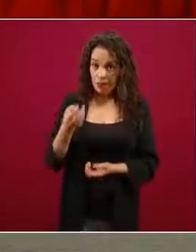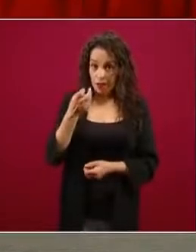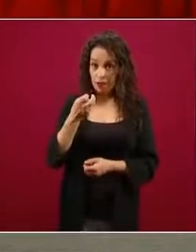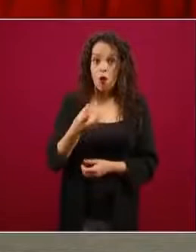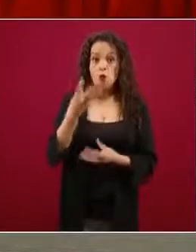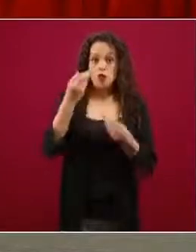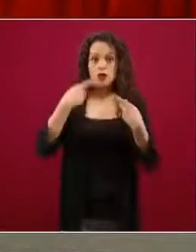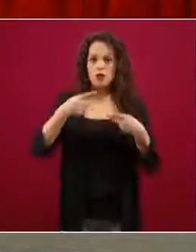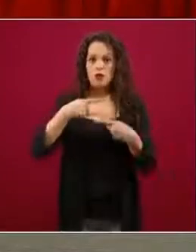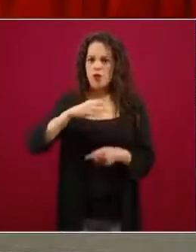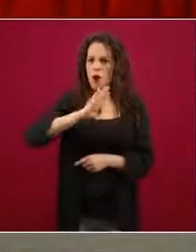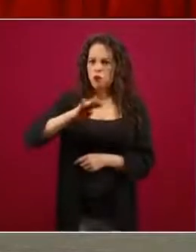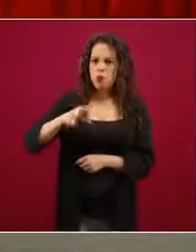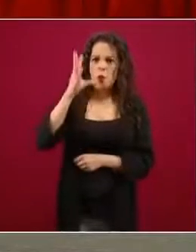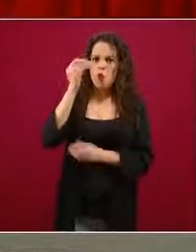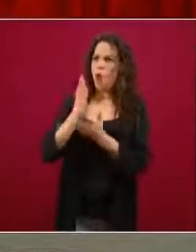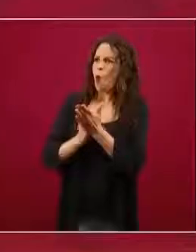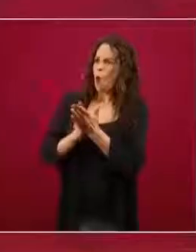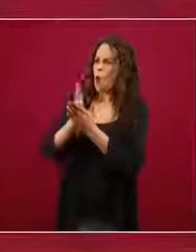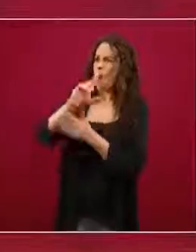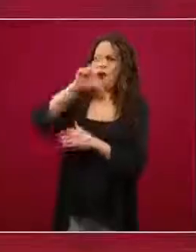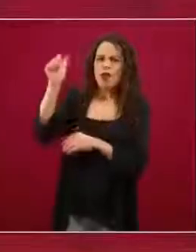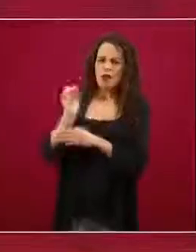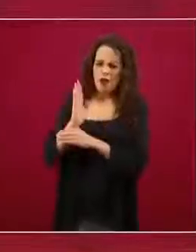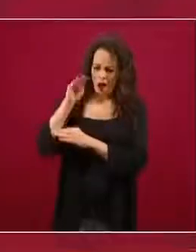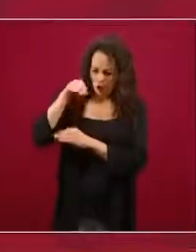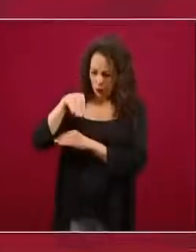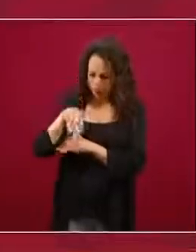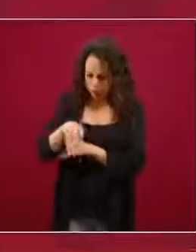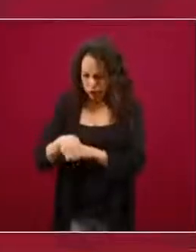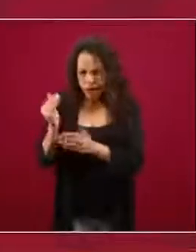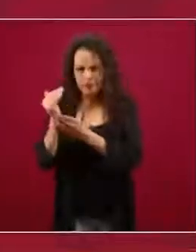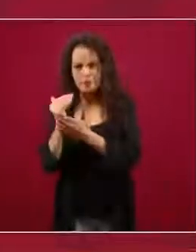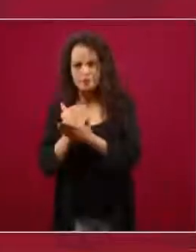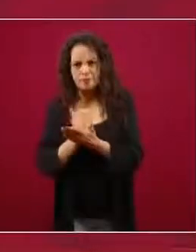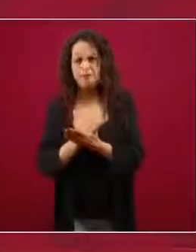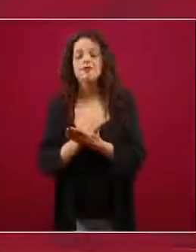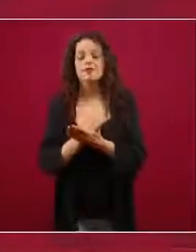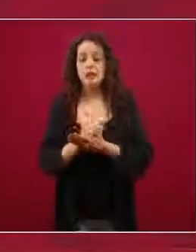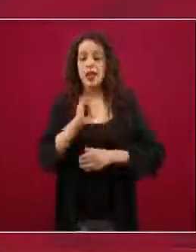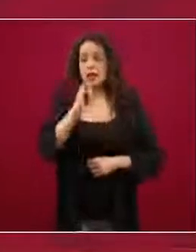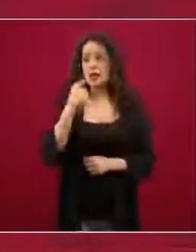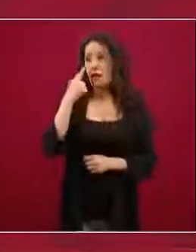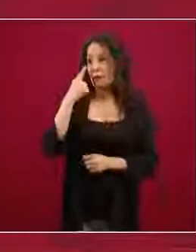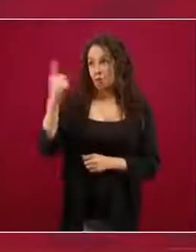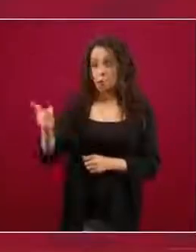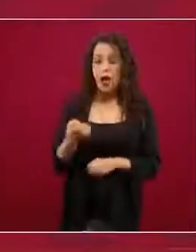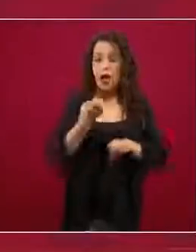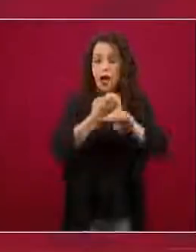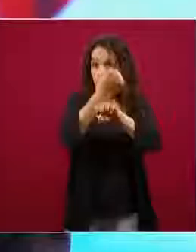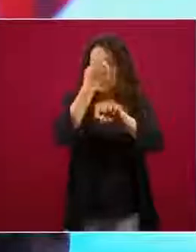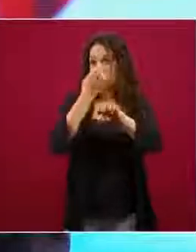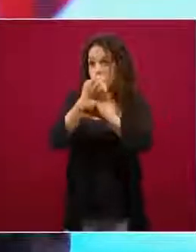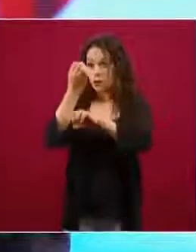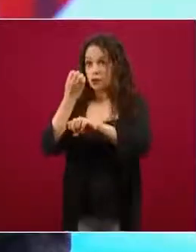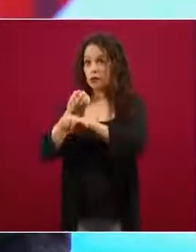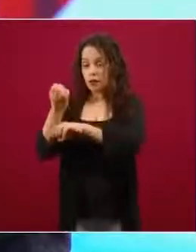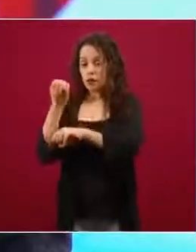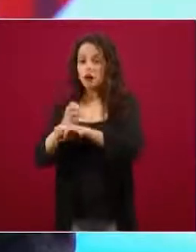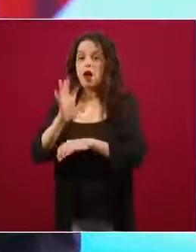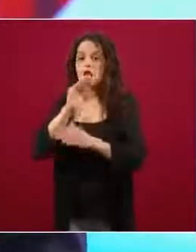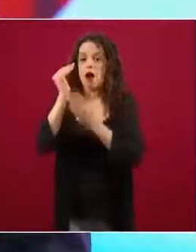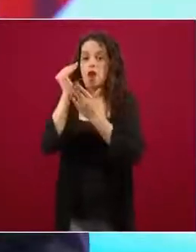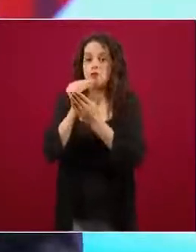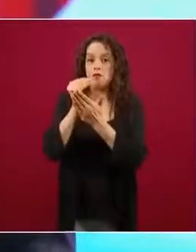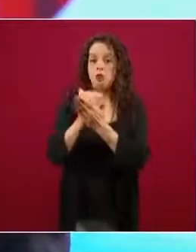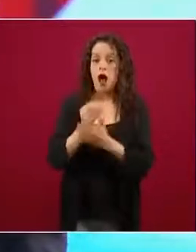bajó. Y ahora está bajando de manera bastante consistente, como lo hemos visto estado por estado en los que llevamos presentados hasta